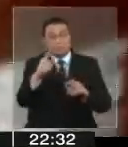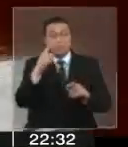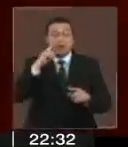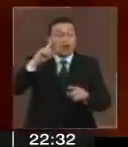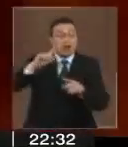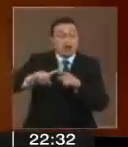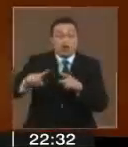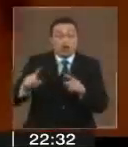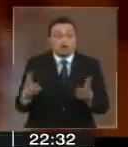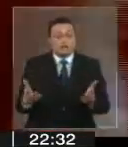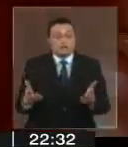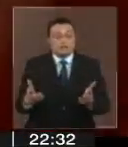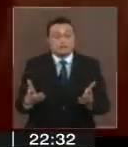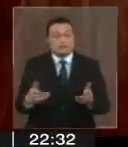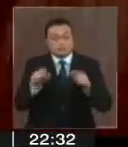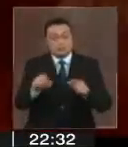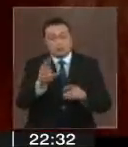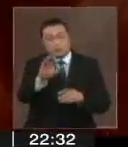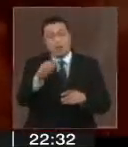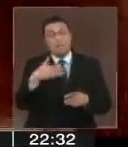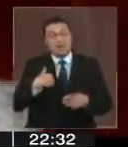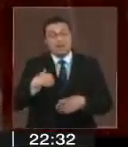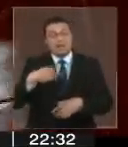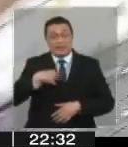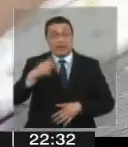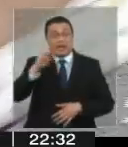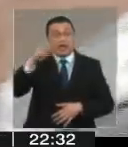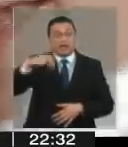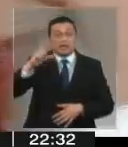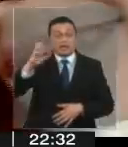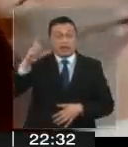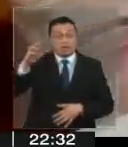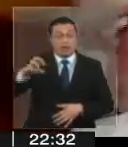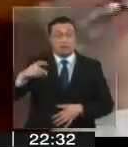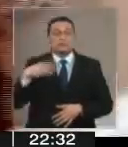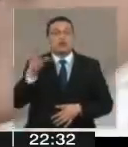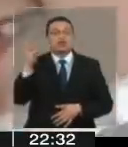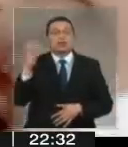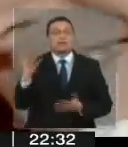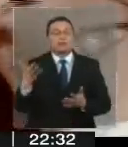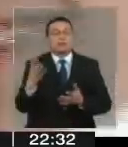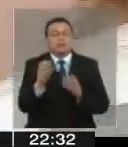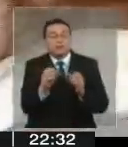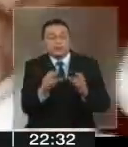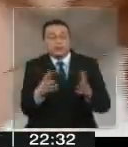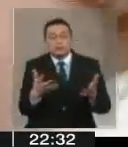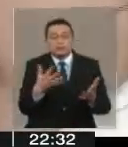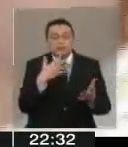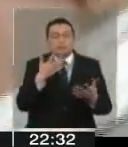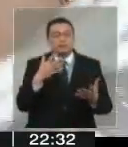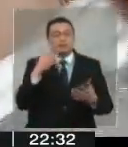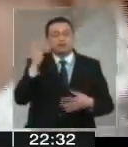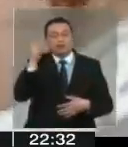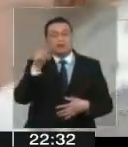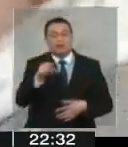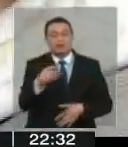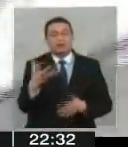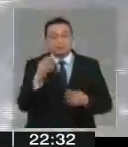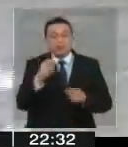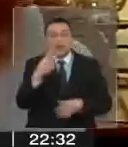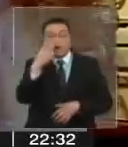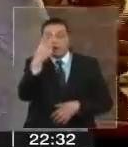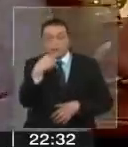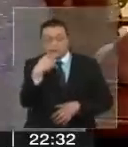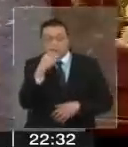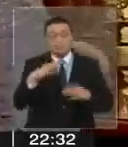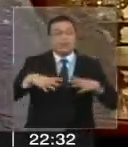conoce el síndrome de Angelman. Entonces cuando tú le dices, oye, mi hija es Angelman, no saben cómo tratarla, no saben que ellos de repente pueden pasar del llanto a